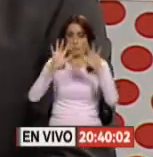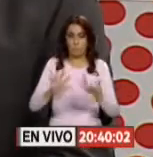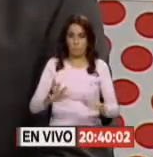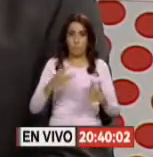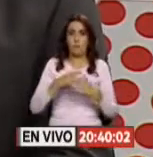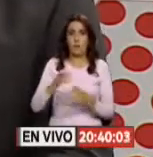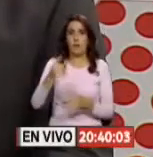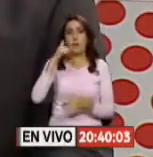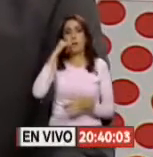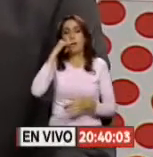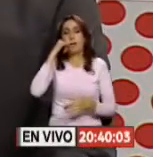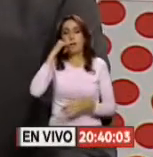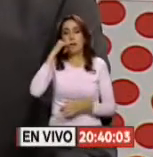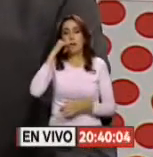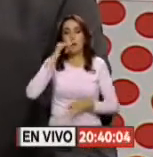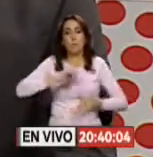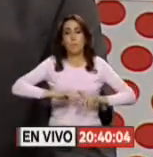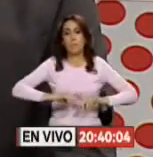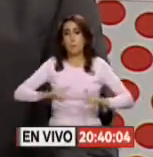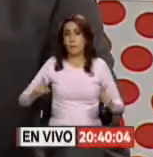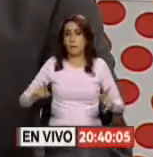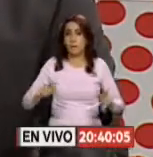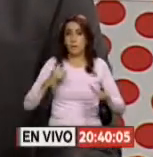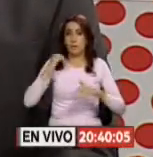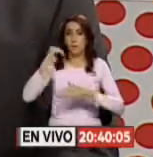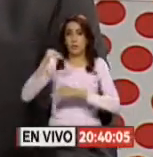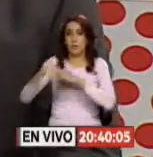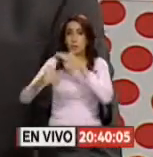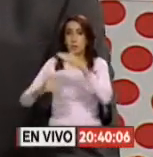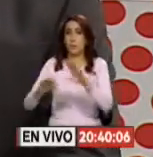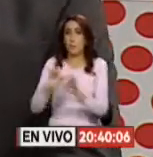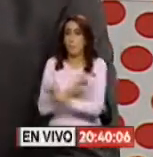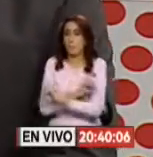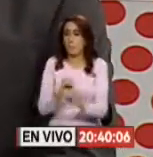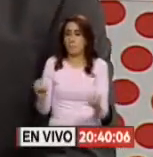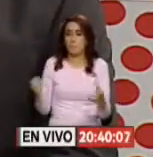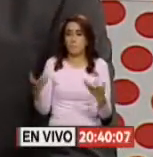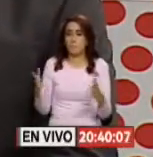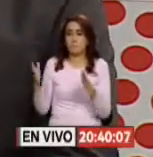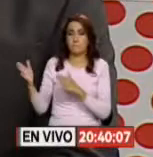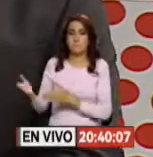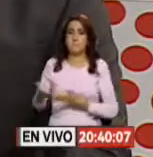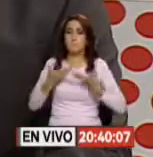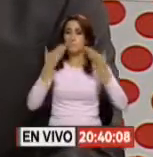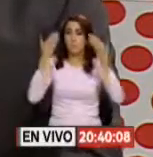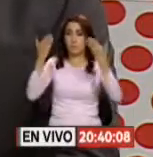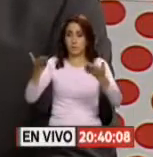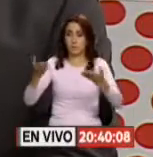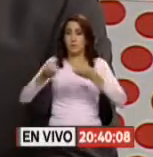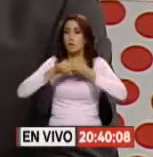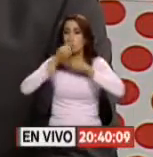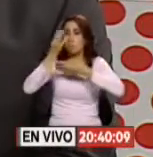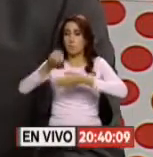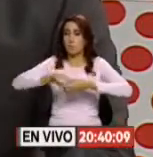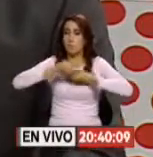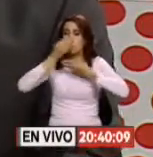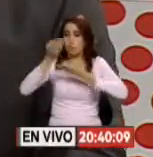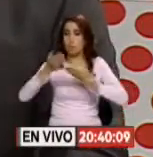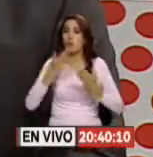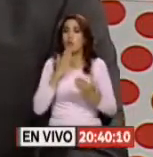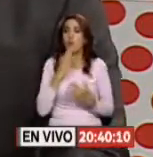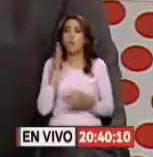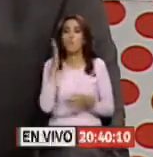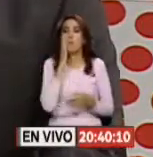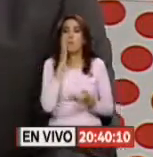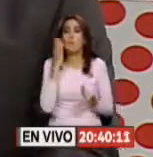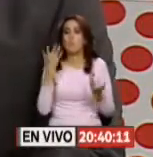que contesta el teléfono, pero de ahí nadie me ha recibido. Yo he pedido que alguien me reciba, quien me pueda informar cómo está el caso de mi mamá,